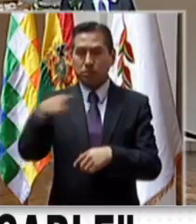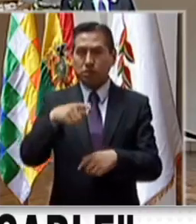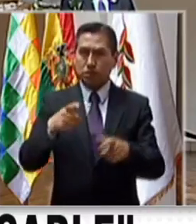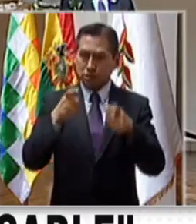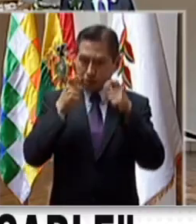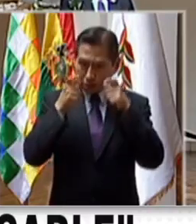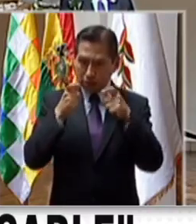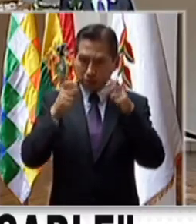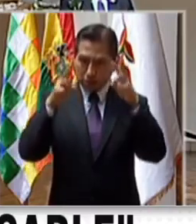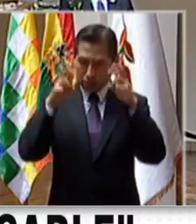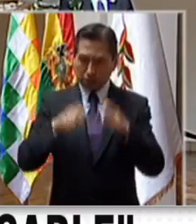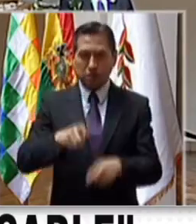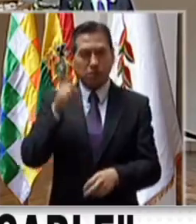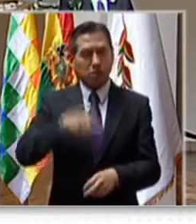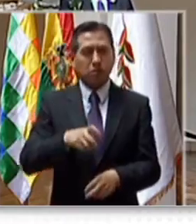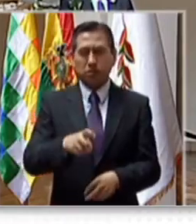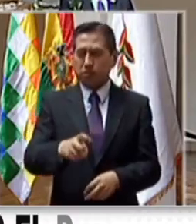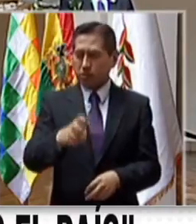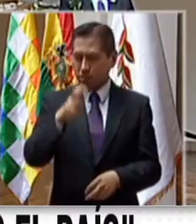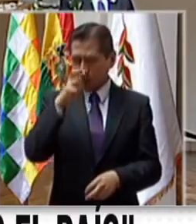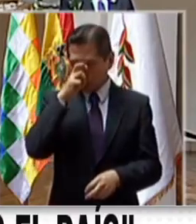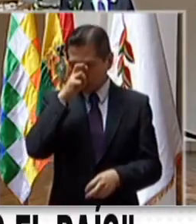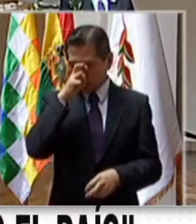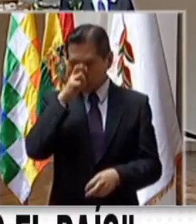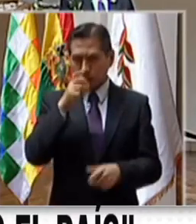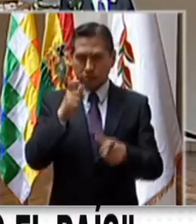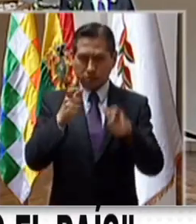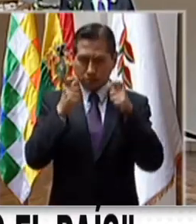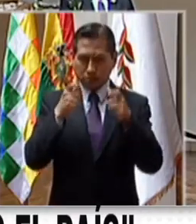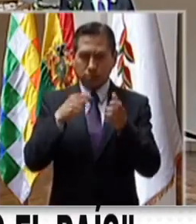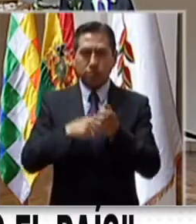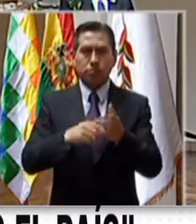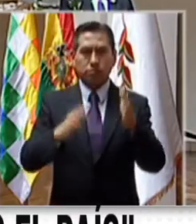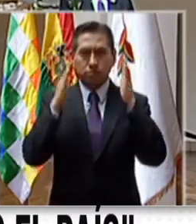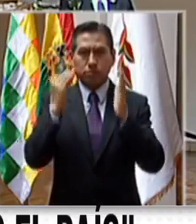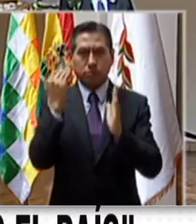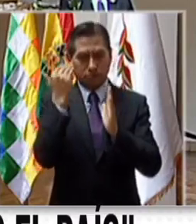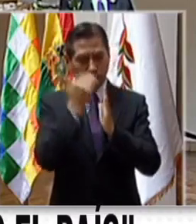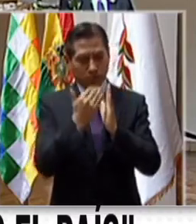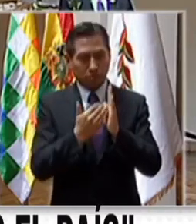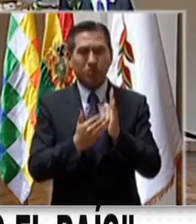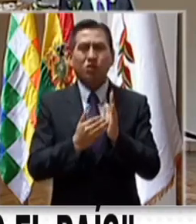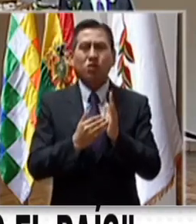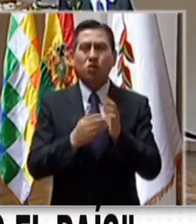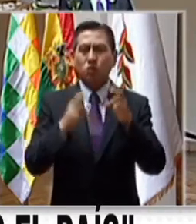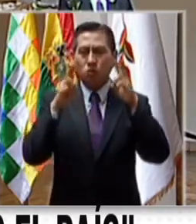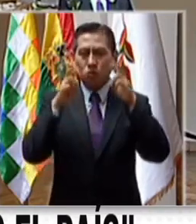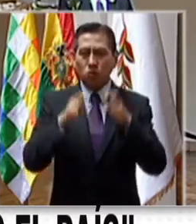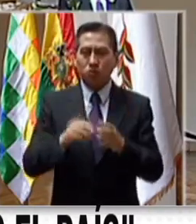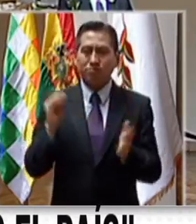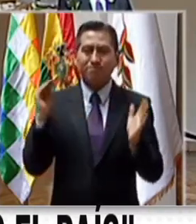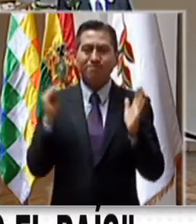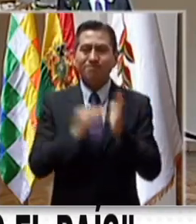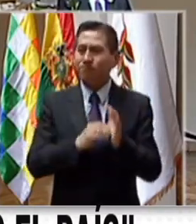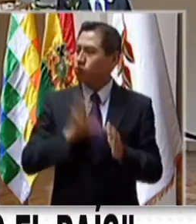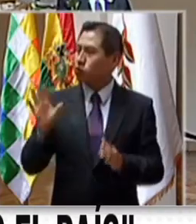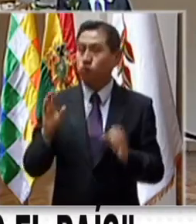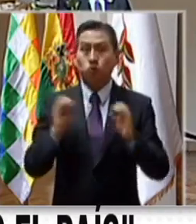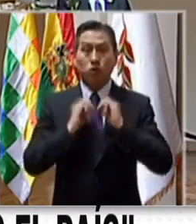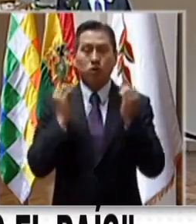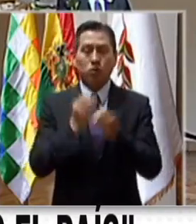controladas siguiendo estrictamente el protocolo de atención médica establecido por la Organización Mundial de la